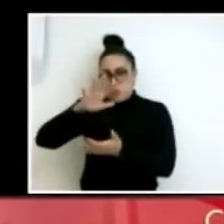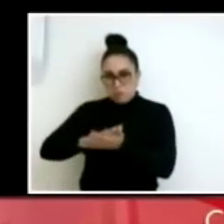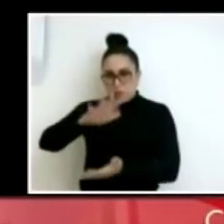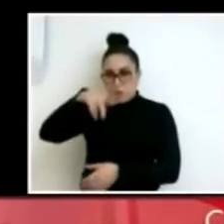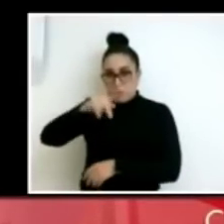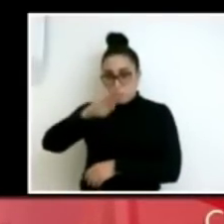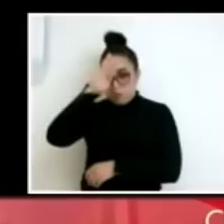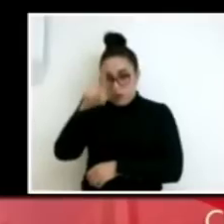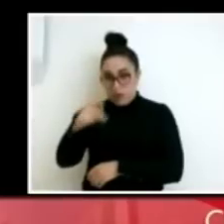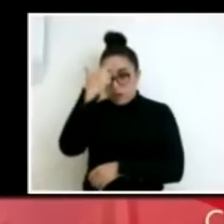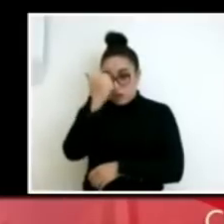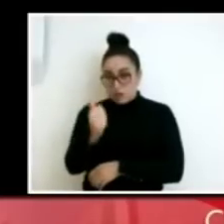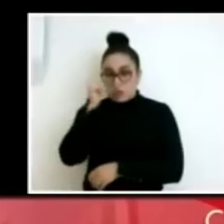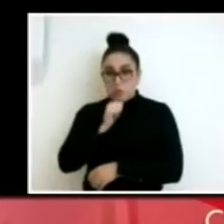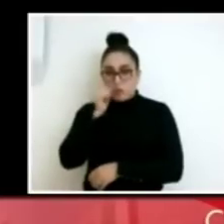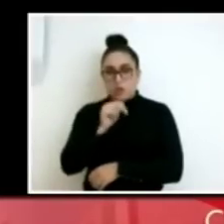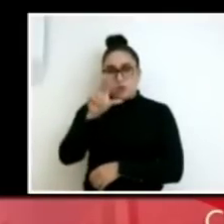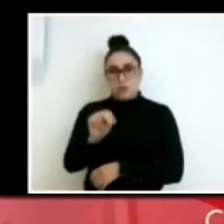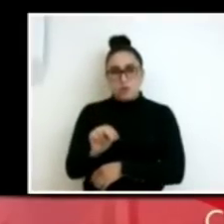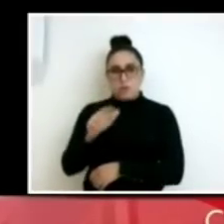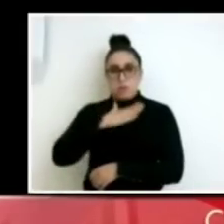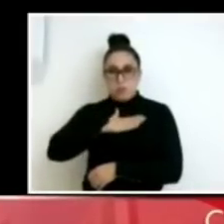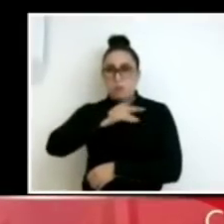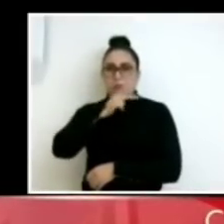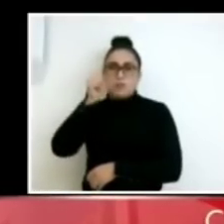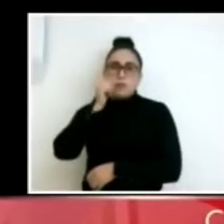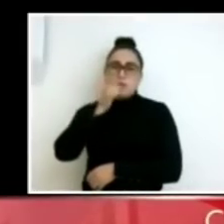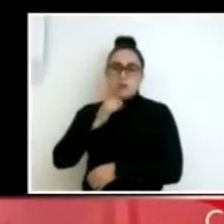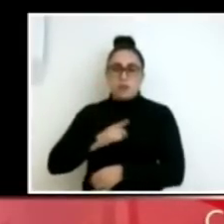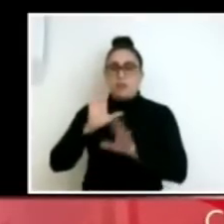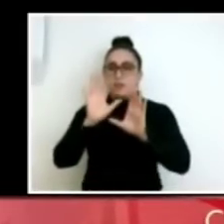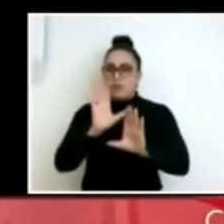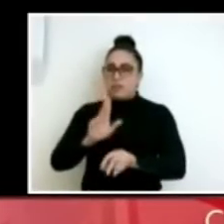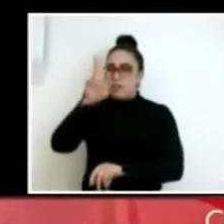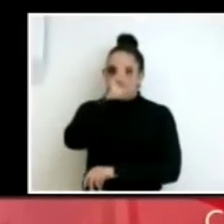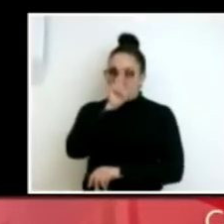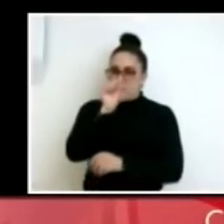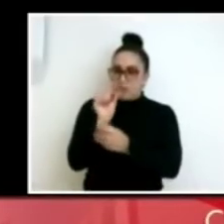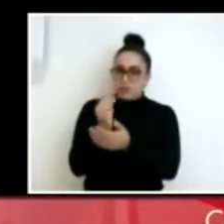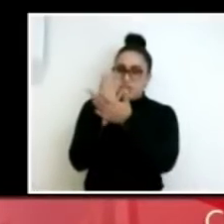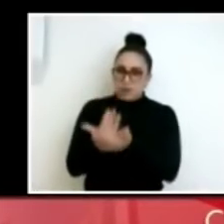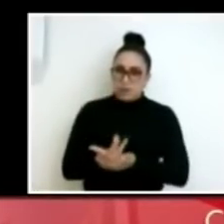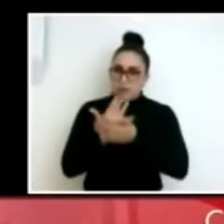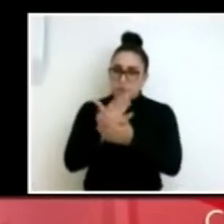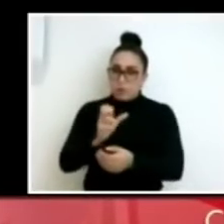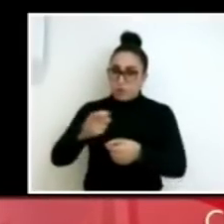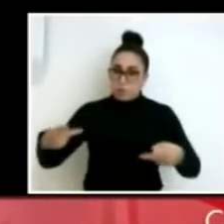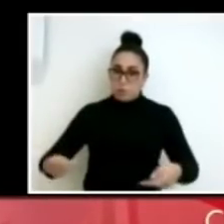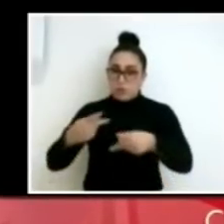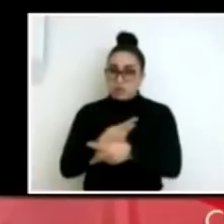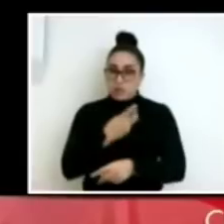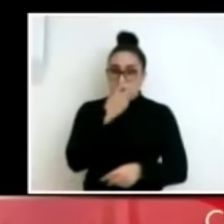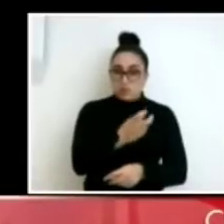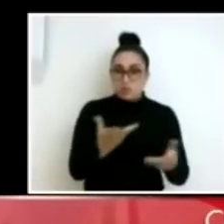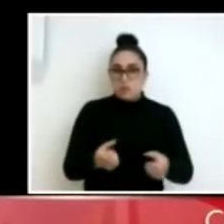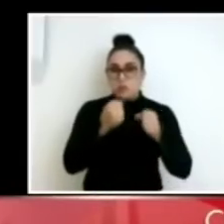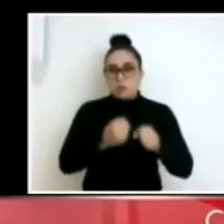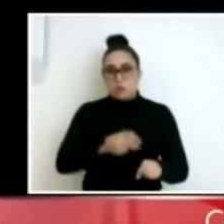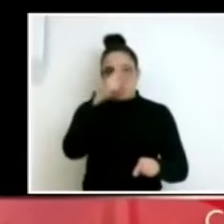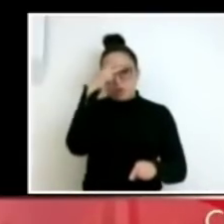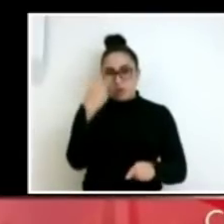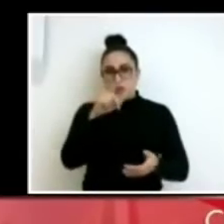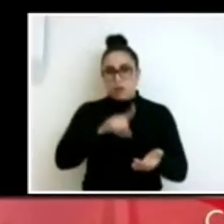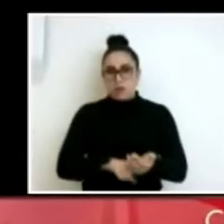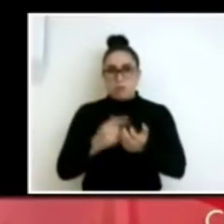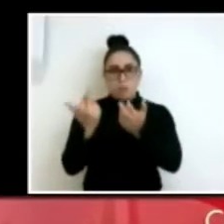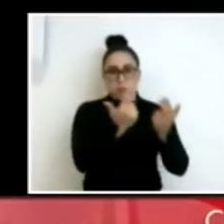razón. Tiempo al tiempo, decía mi padre. Lamentablemente, cuando esto pase, será tarde. Una patria hecha pedazos, en